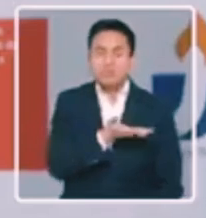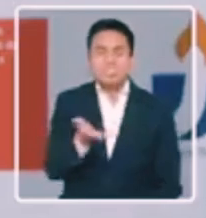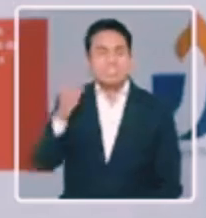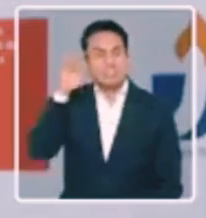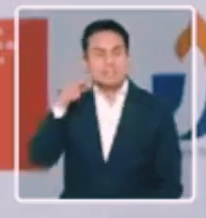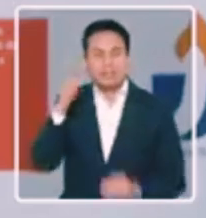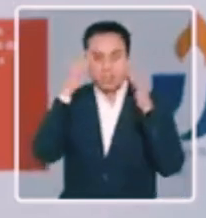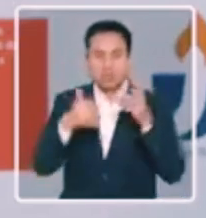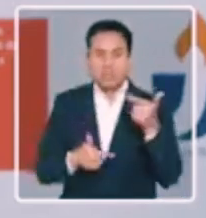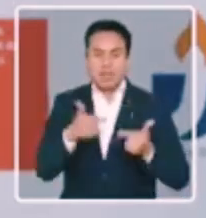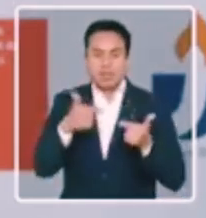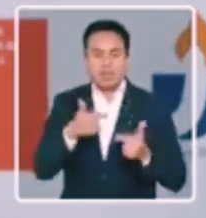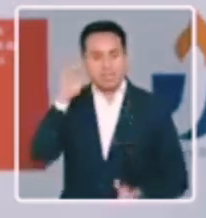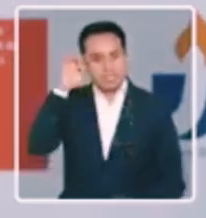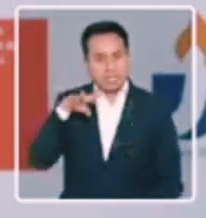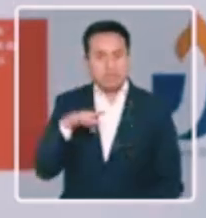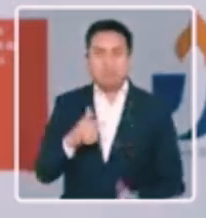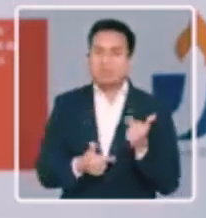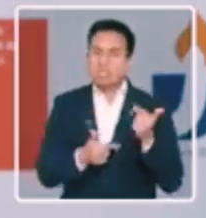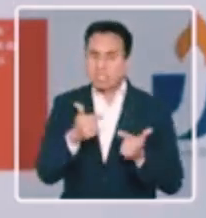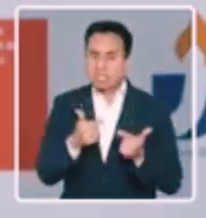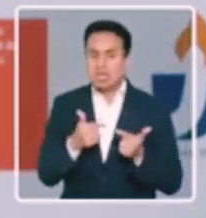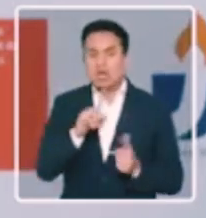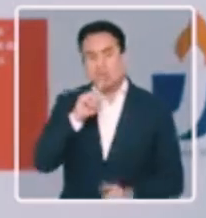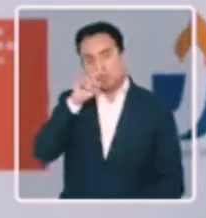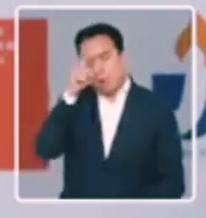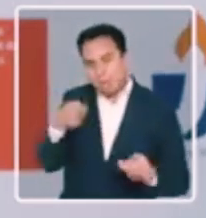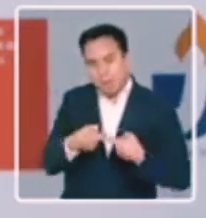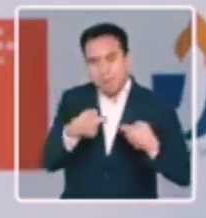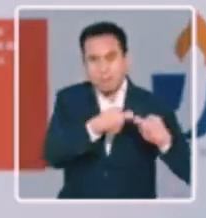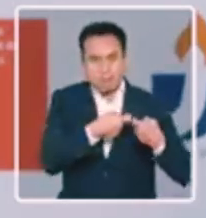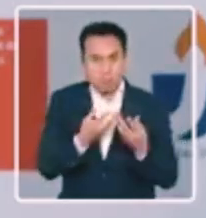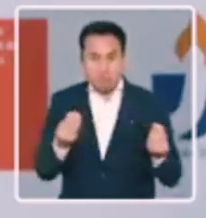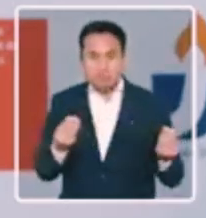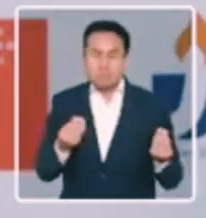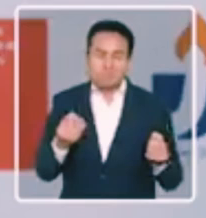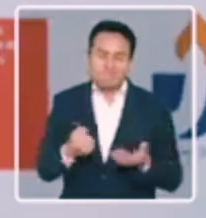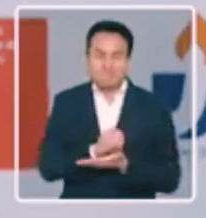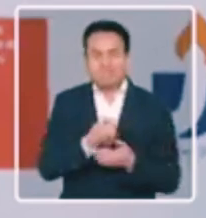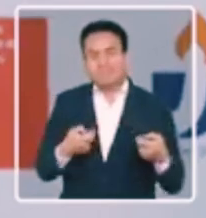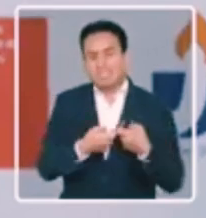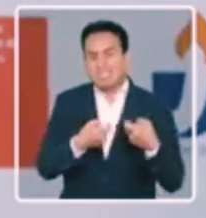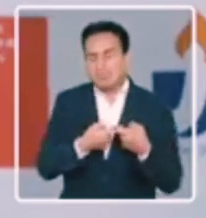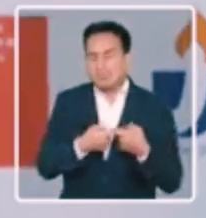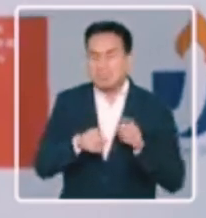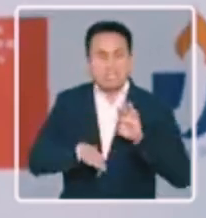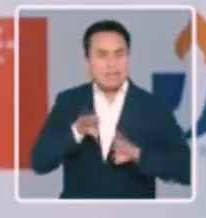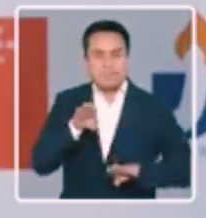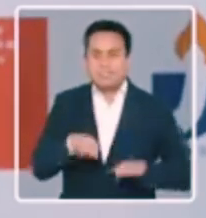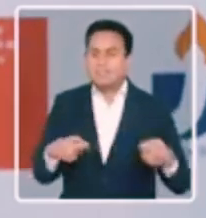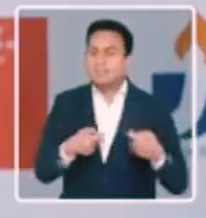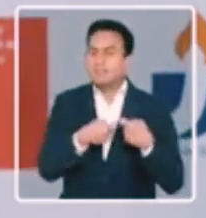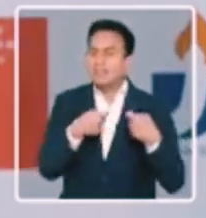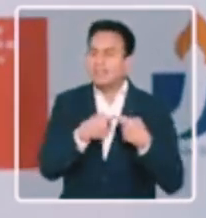saben Yo me dedico a la política y en la política estamos muy acostumbrados a pelear y pucha que peleamos y a veces son peleas bien